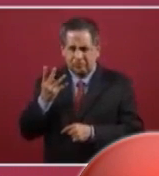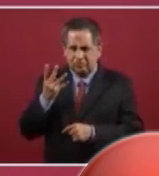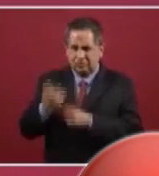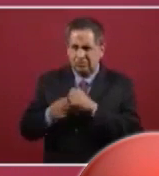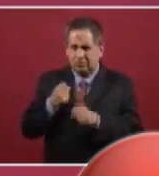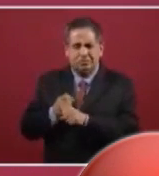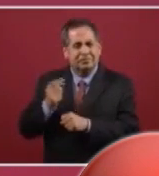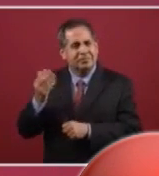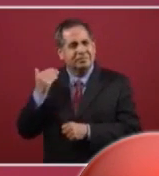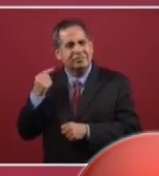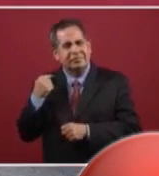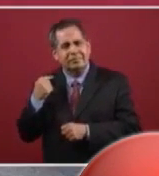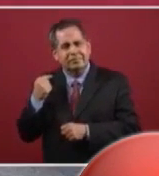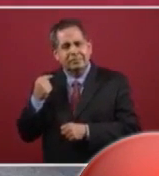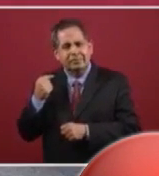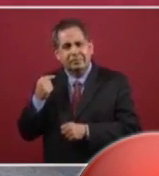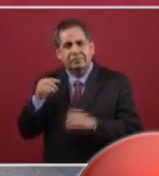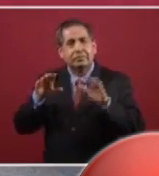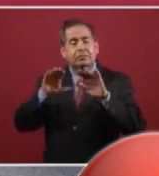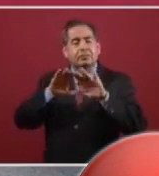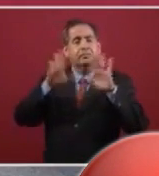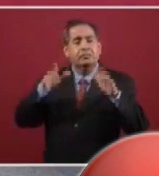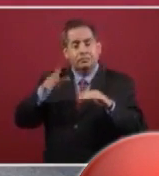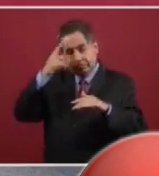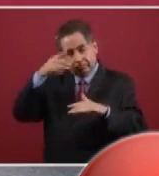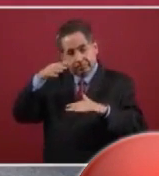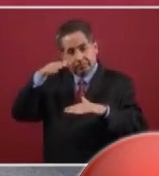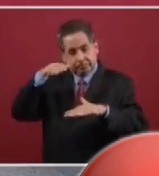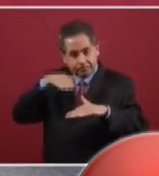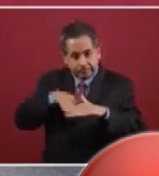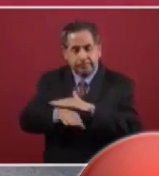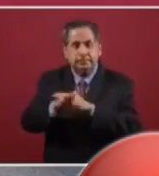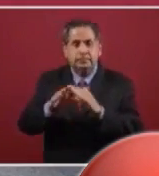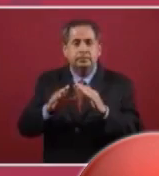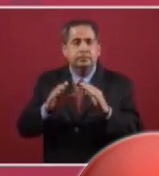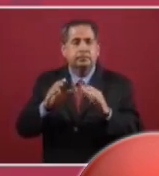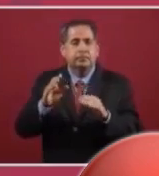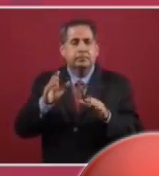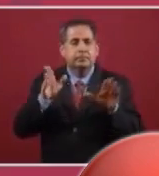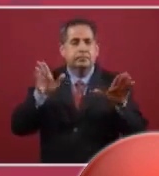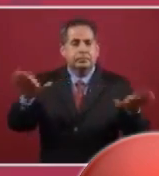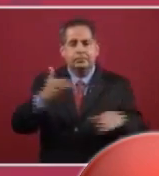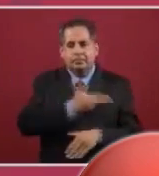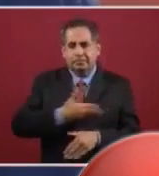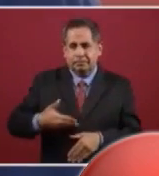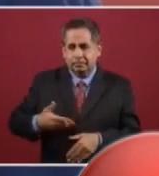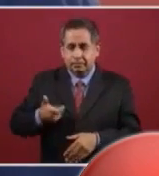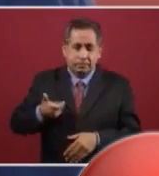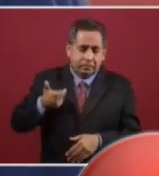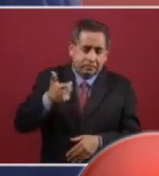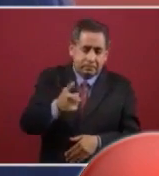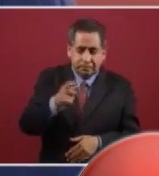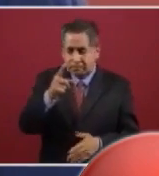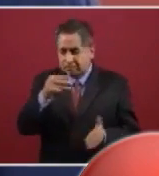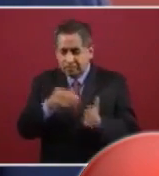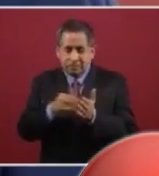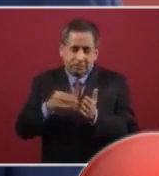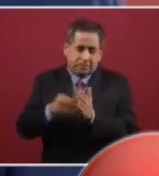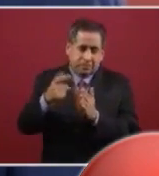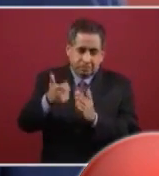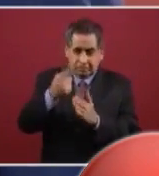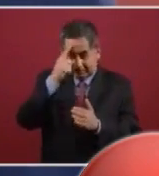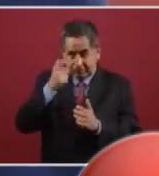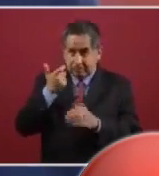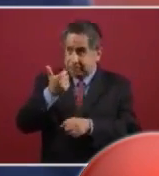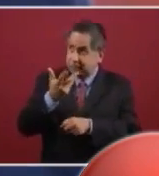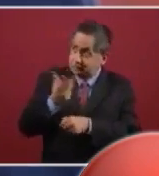4 años el hangar presidencial, que costó 1,000 millones de pesos,